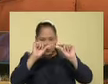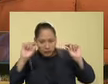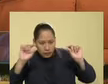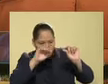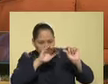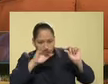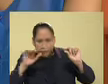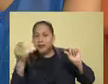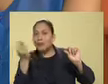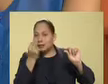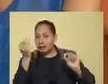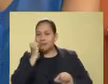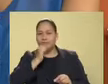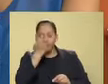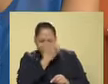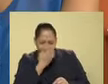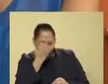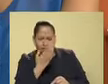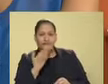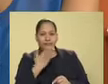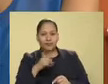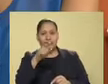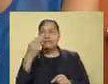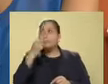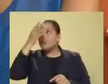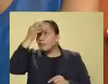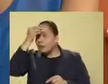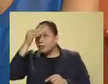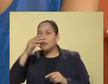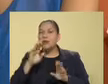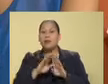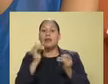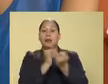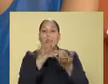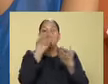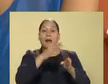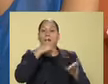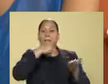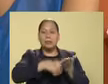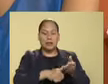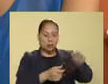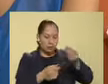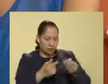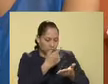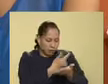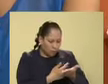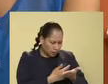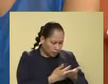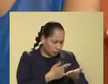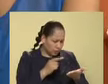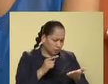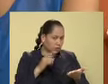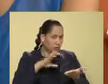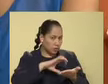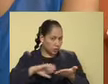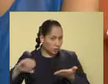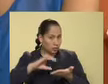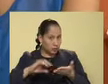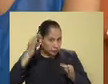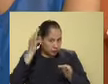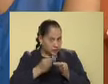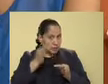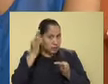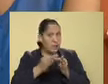y muchas veces también darnos cuenta en el estado de cuenta que realmente te quiten una